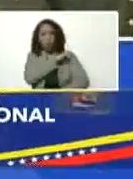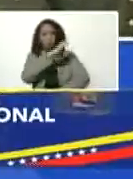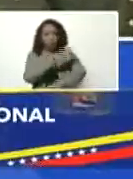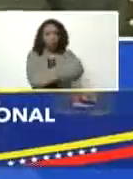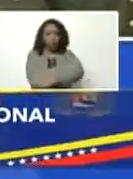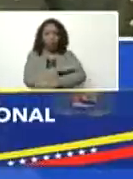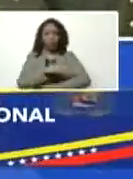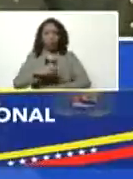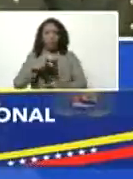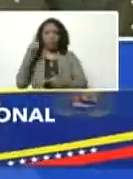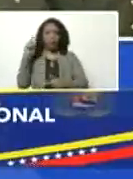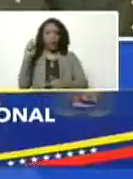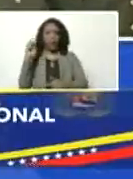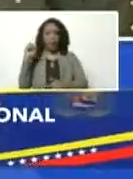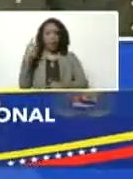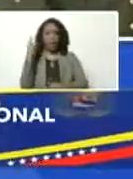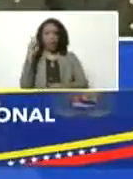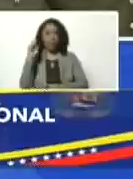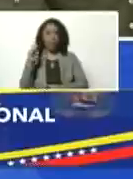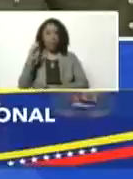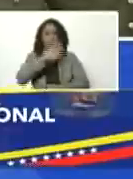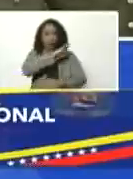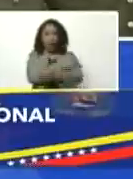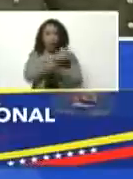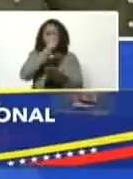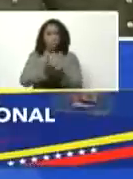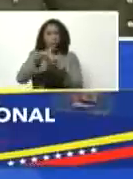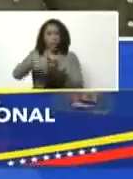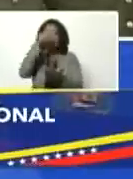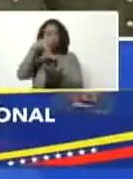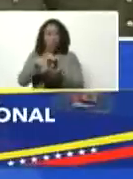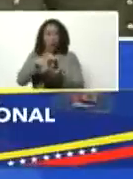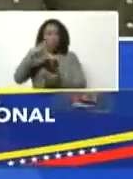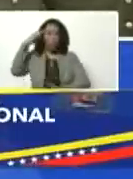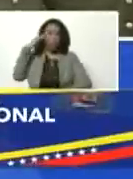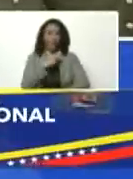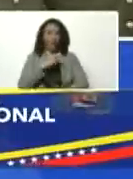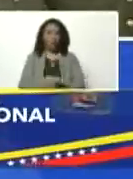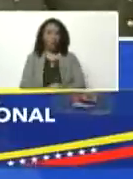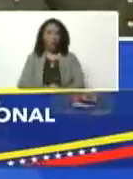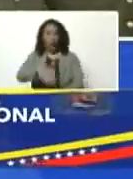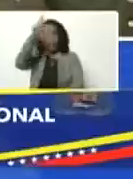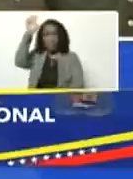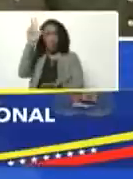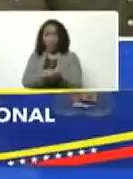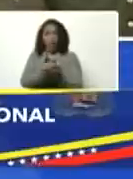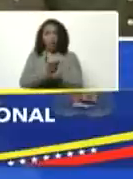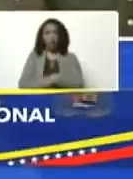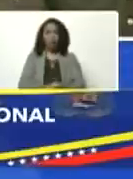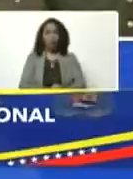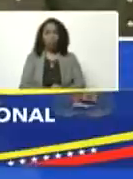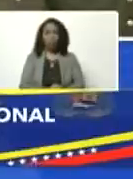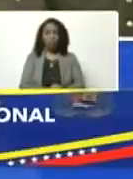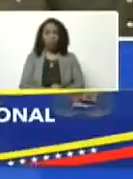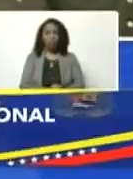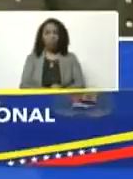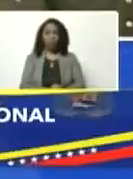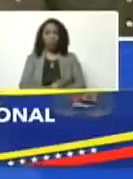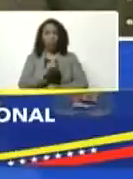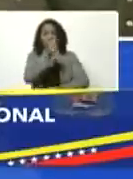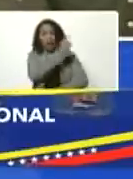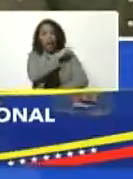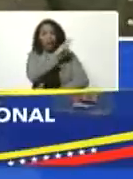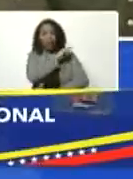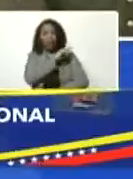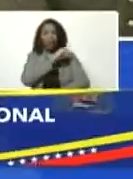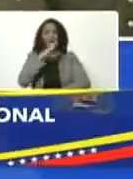y teniente de navío de la Fuerza Armada Nacional Bolivariana. ¡Aprobado! Grado de capitán